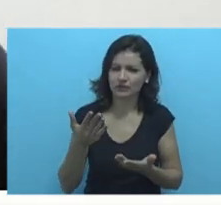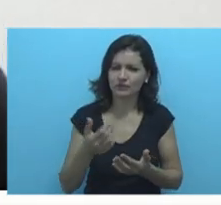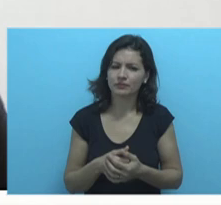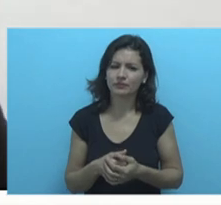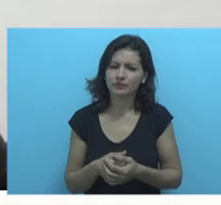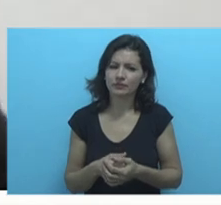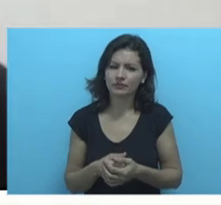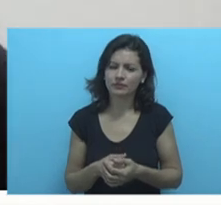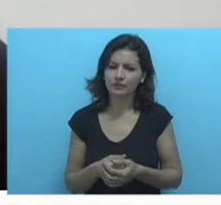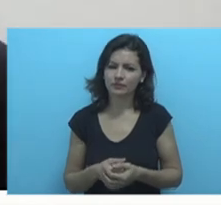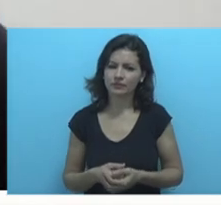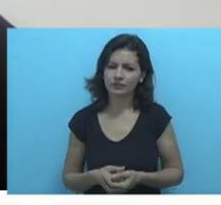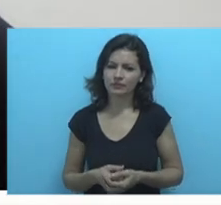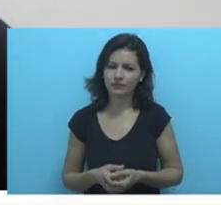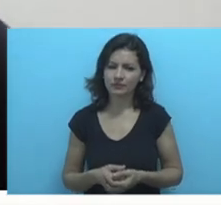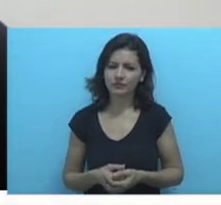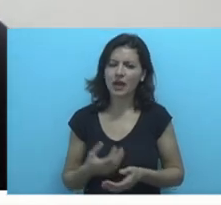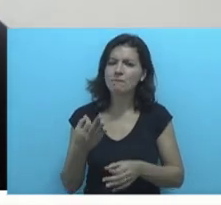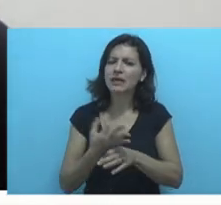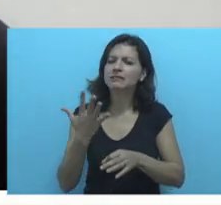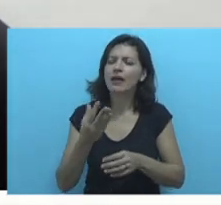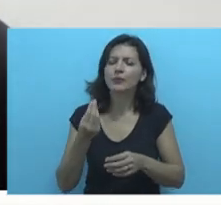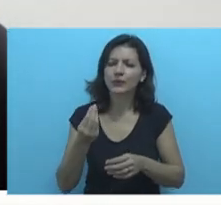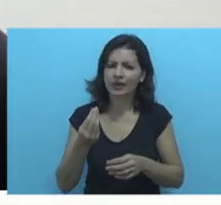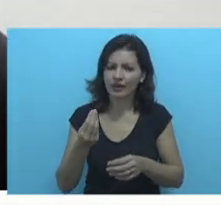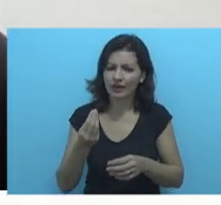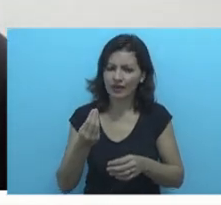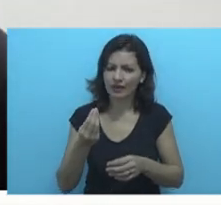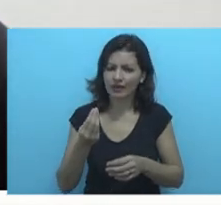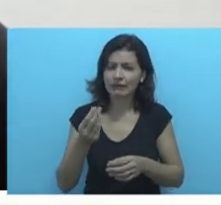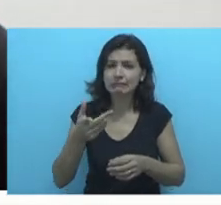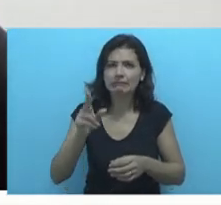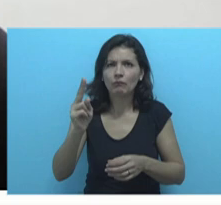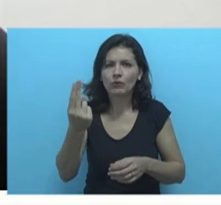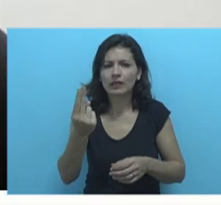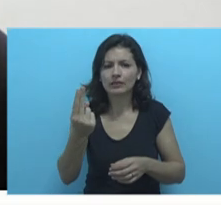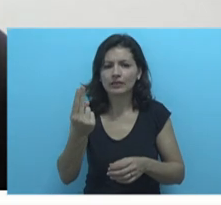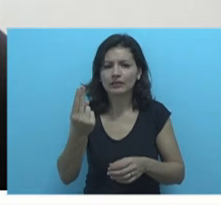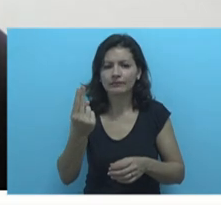Y es más excepcional aún, porque generalmente la muerte,